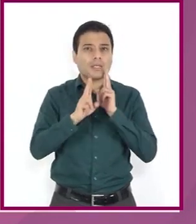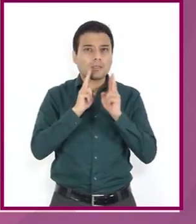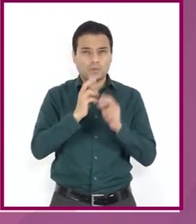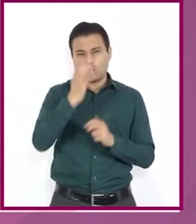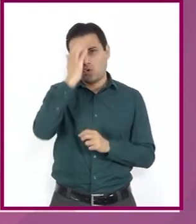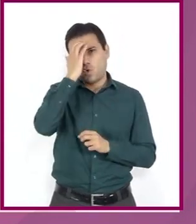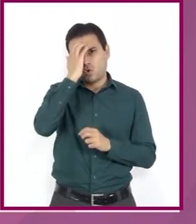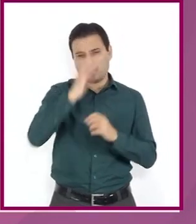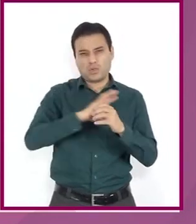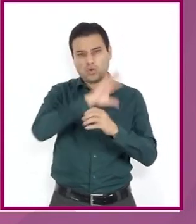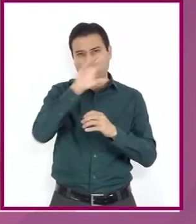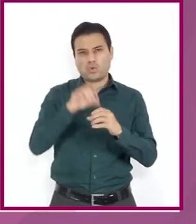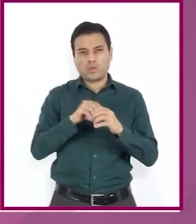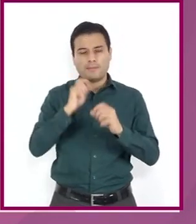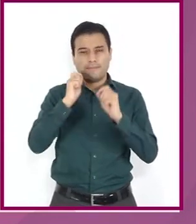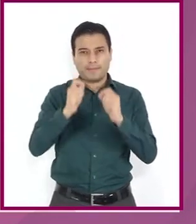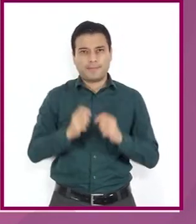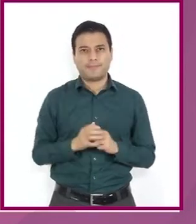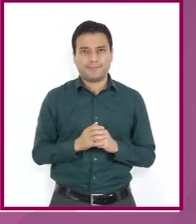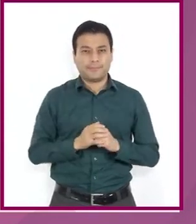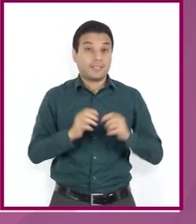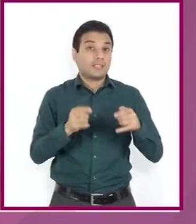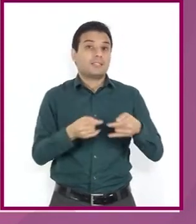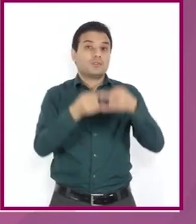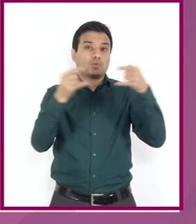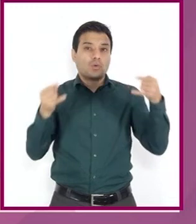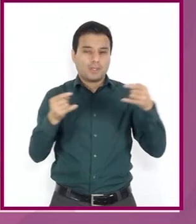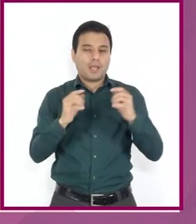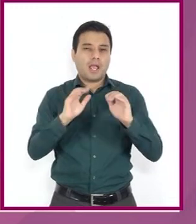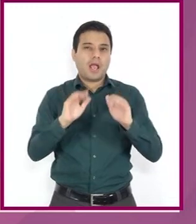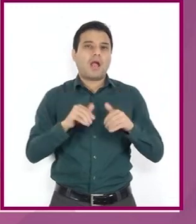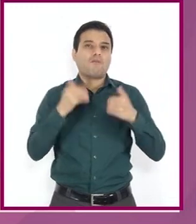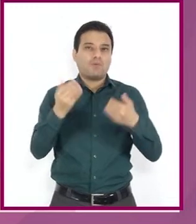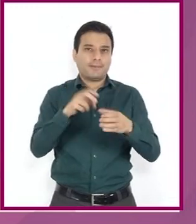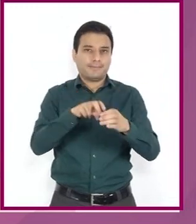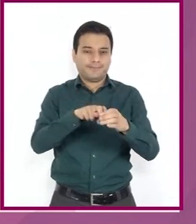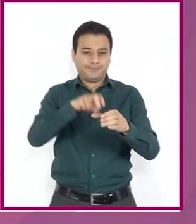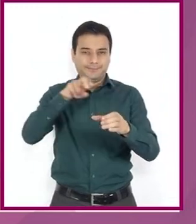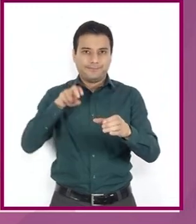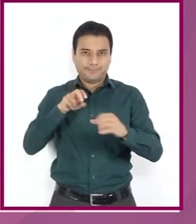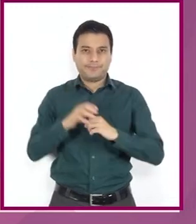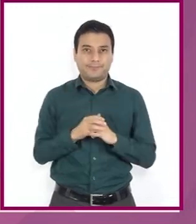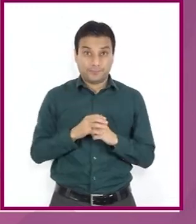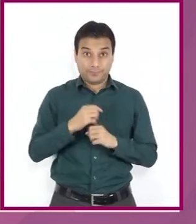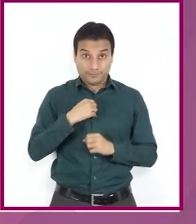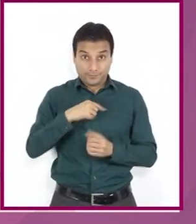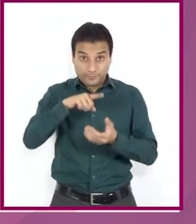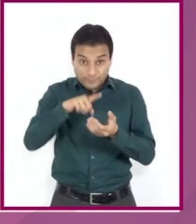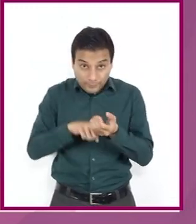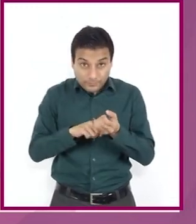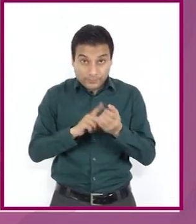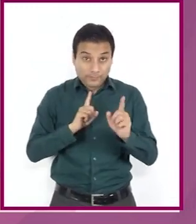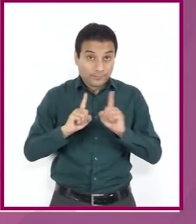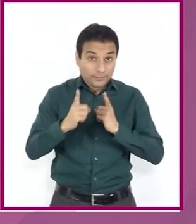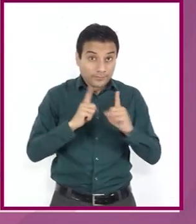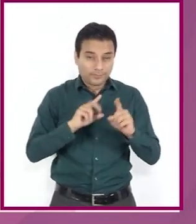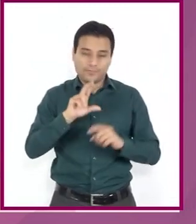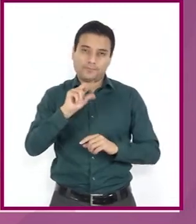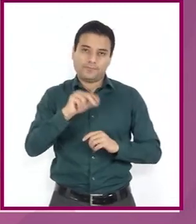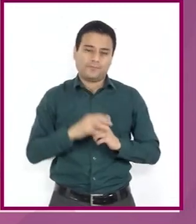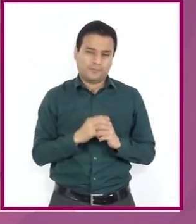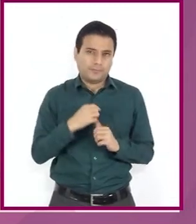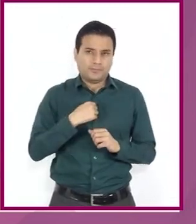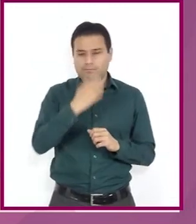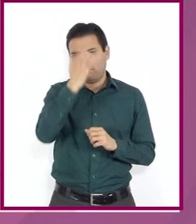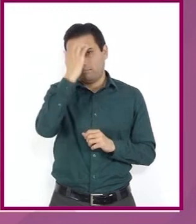omnisciente. Este se encuentra fuera de la historia, es decir, no es protagonista, pero conoce